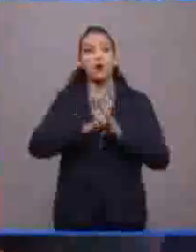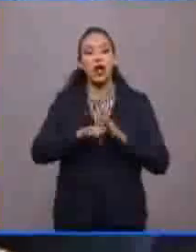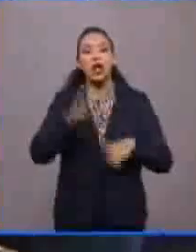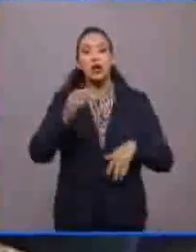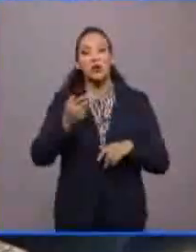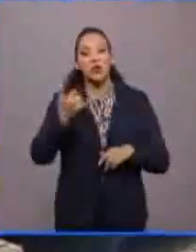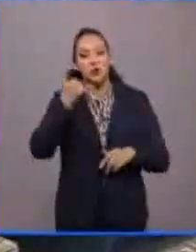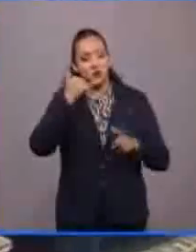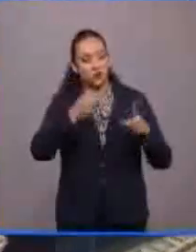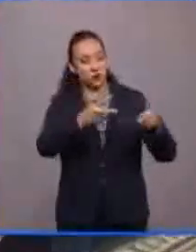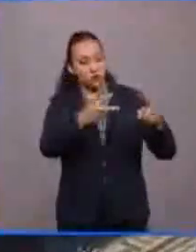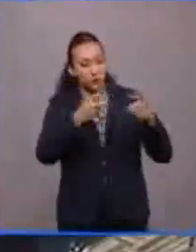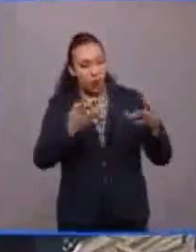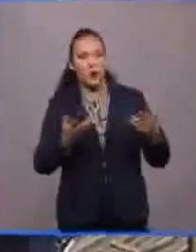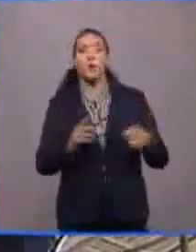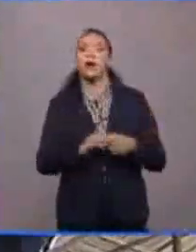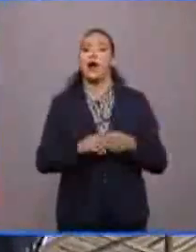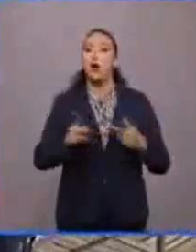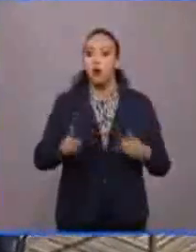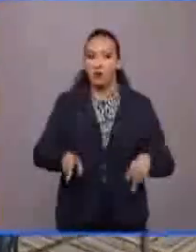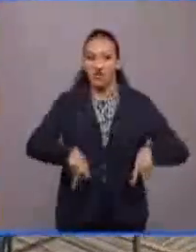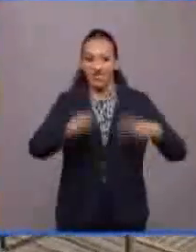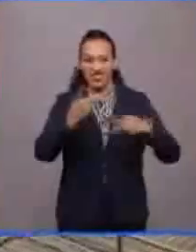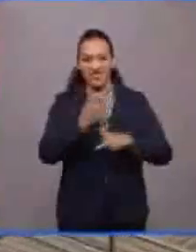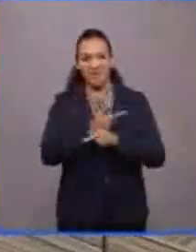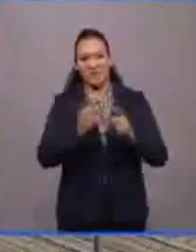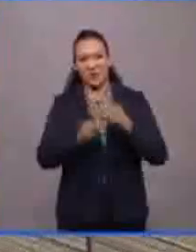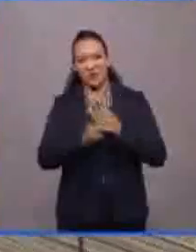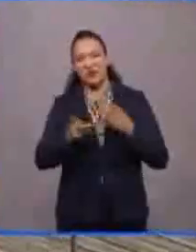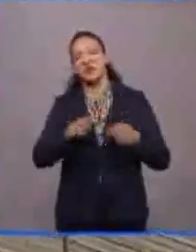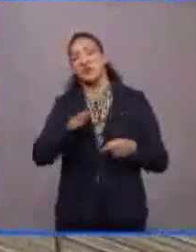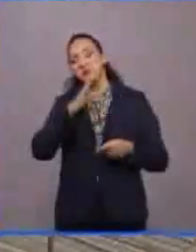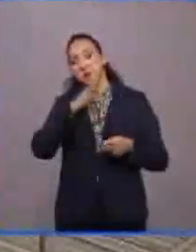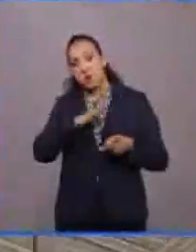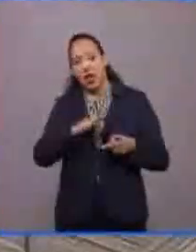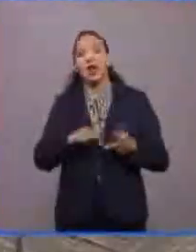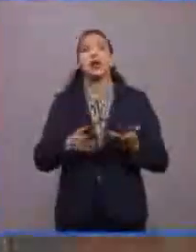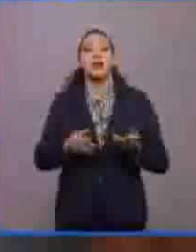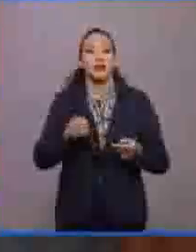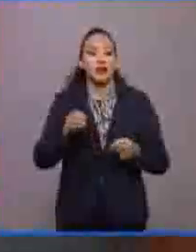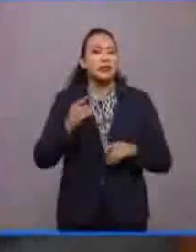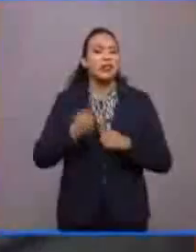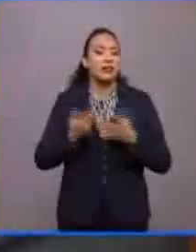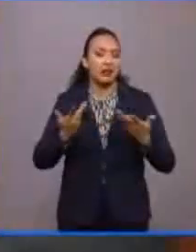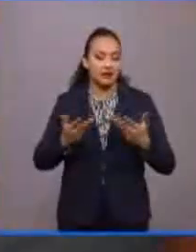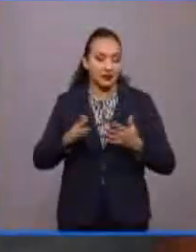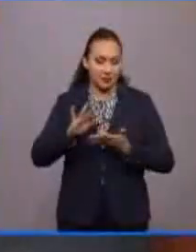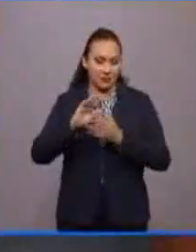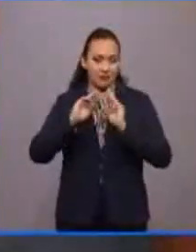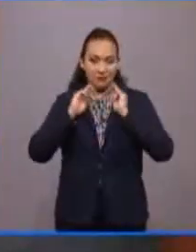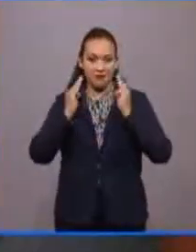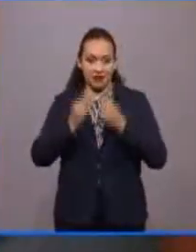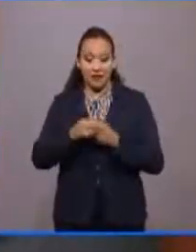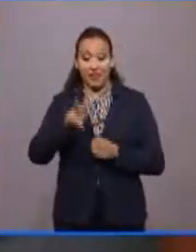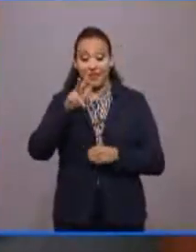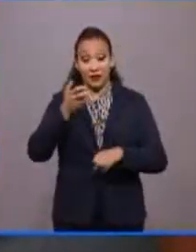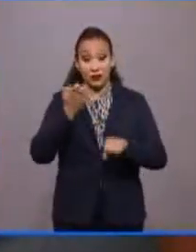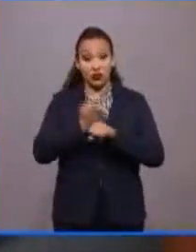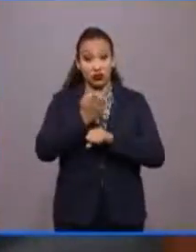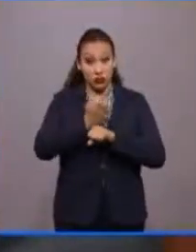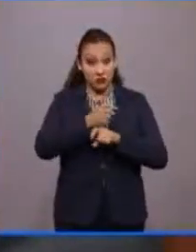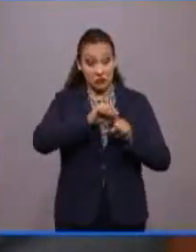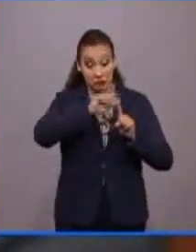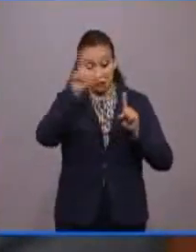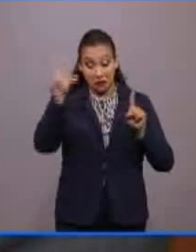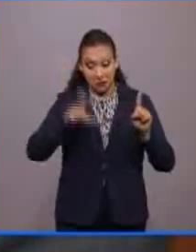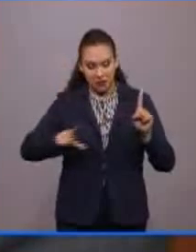extorsión, homicidio, asalto y narcomenudeo relacionados con la actividad del crimen organizado. 18 estados mejoraron